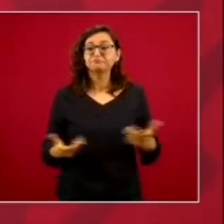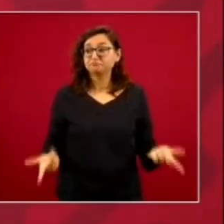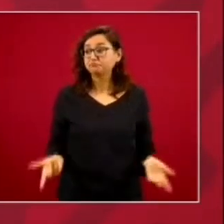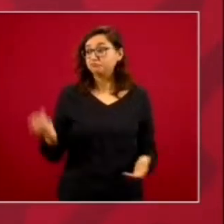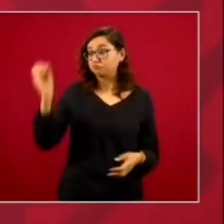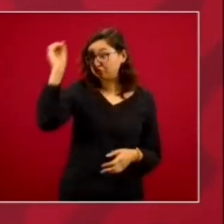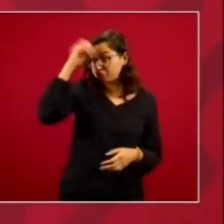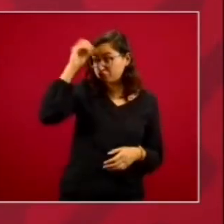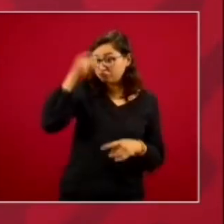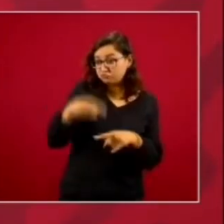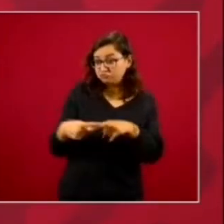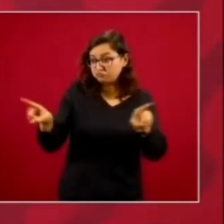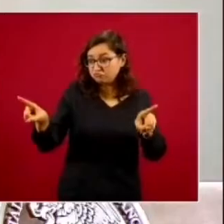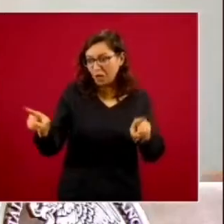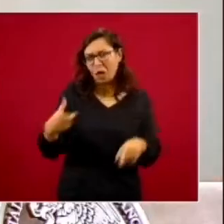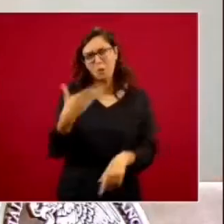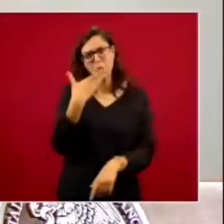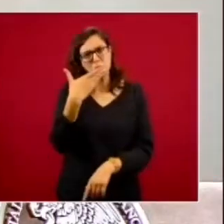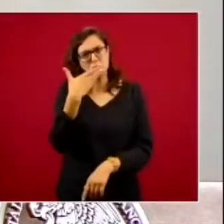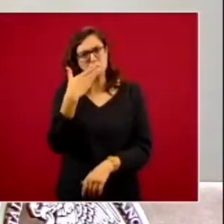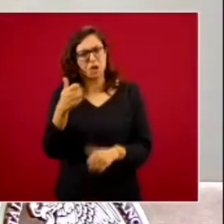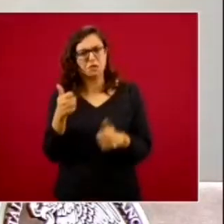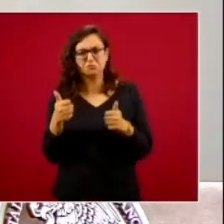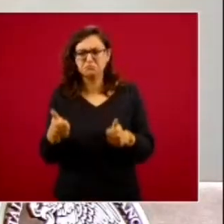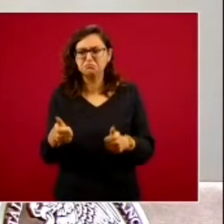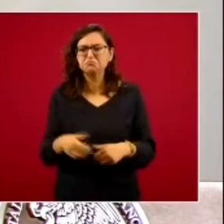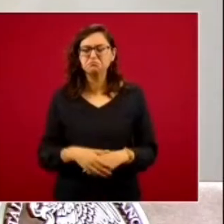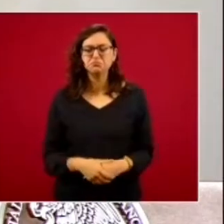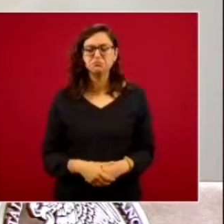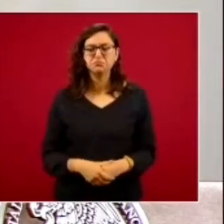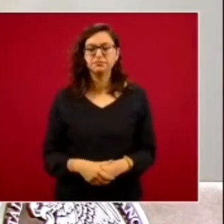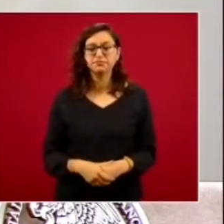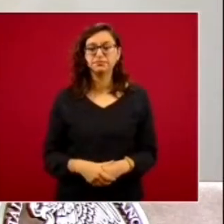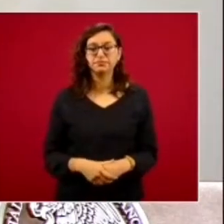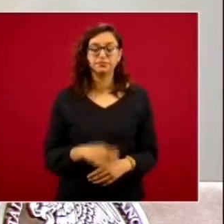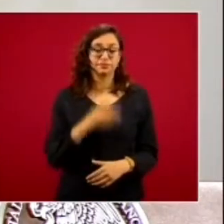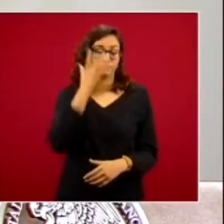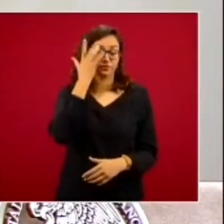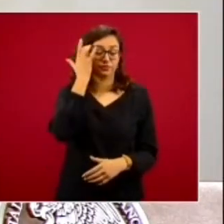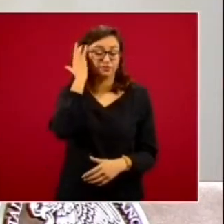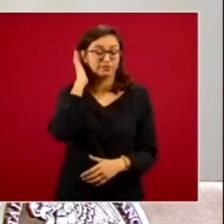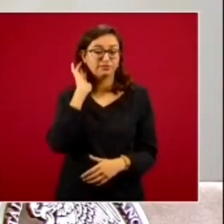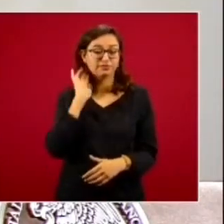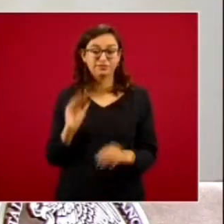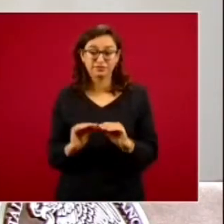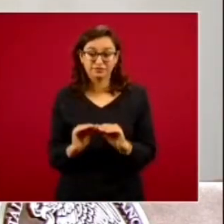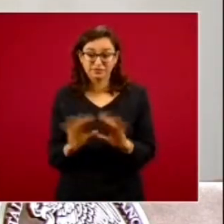puntos de vista distintos. Además, hay diferencias.